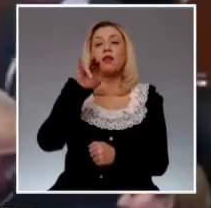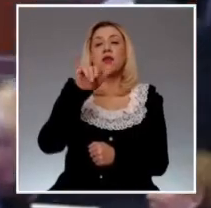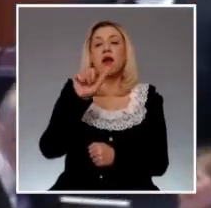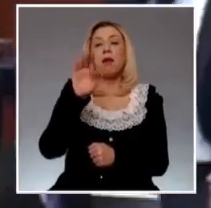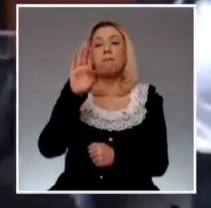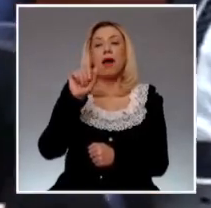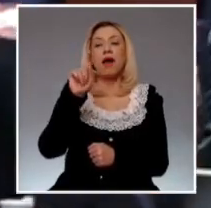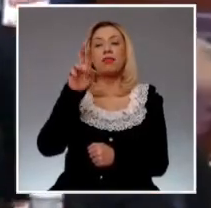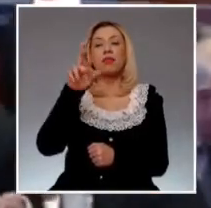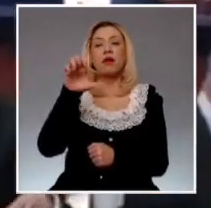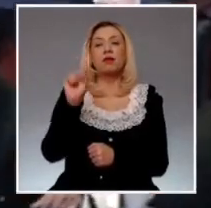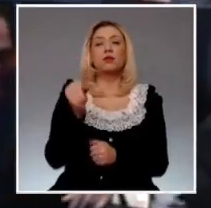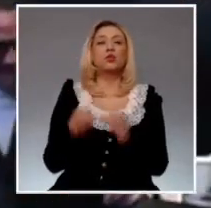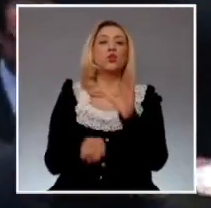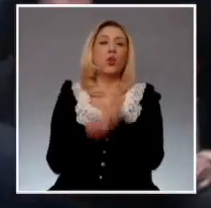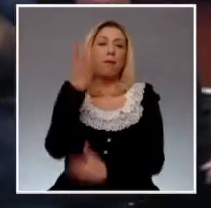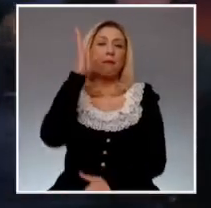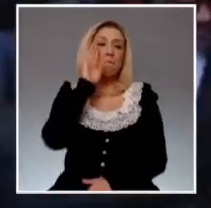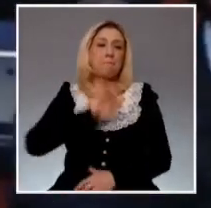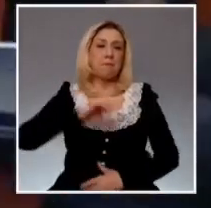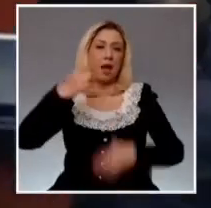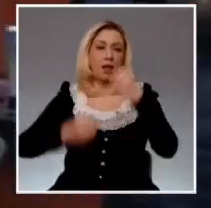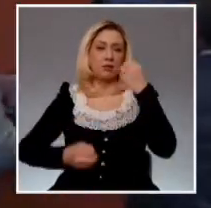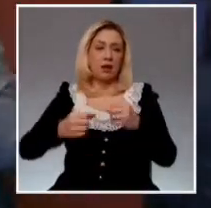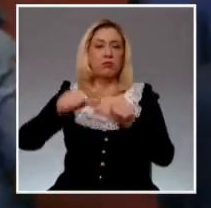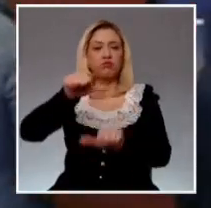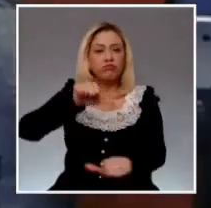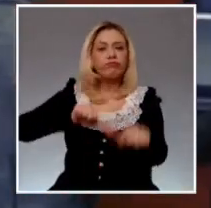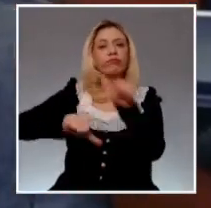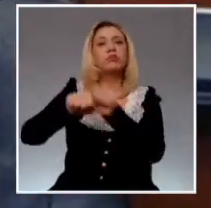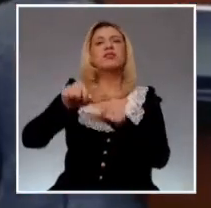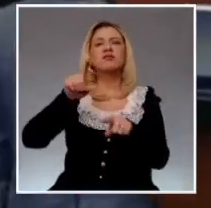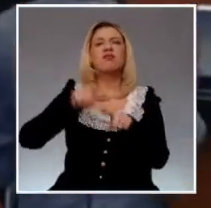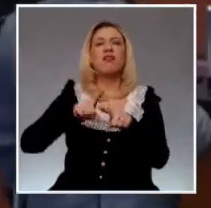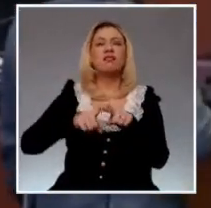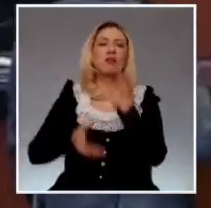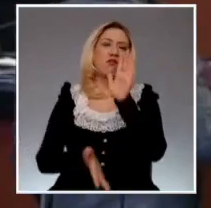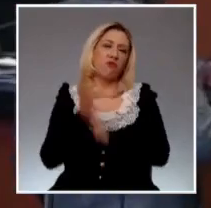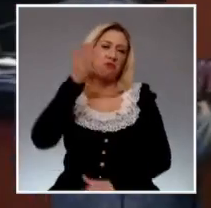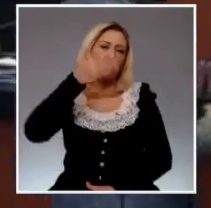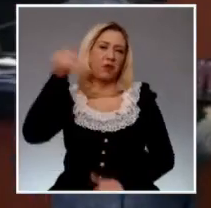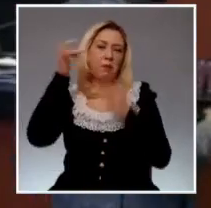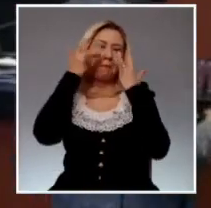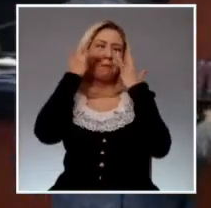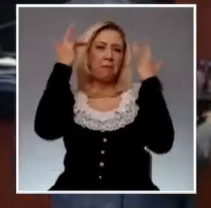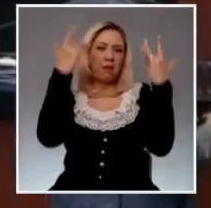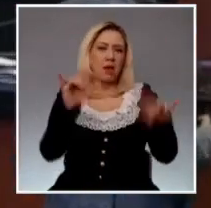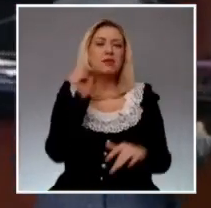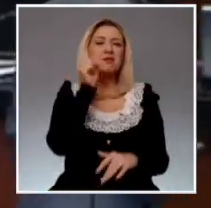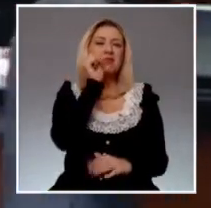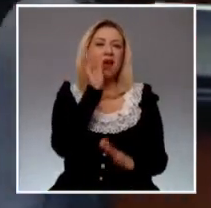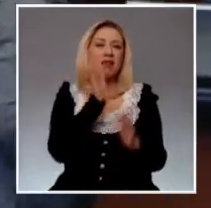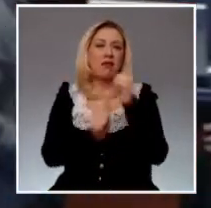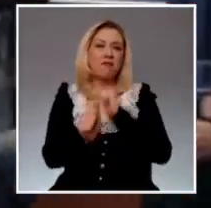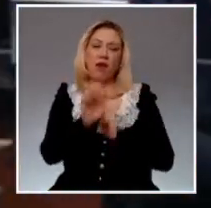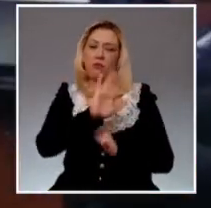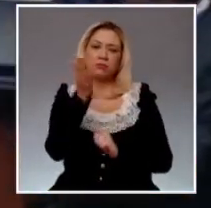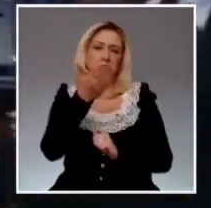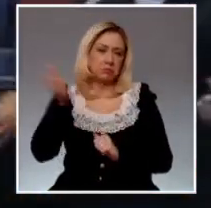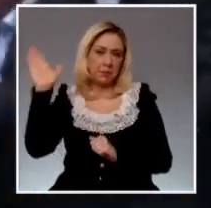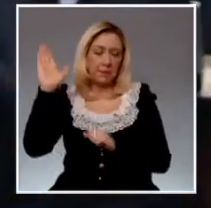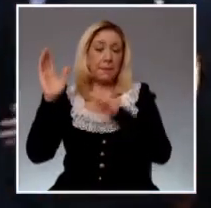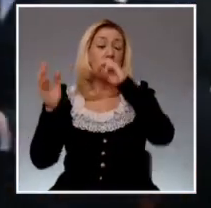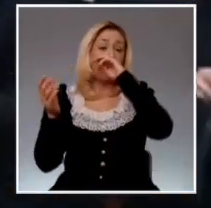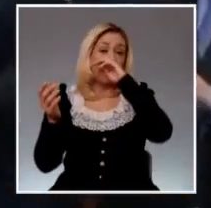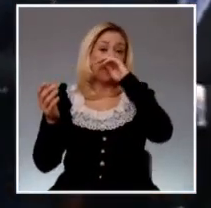Suprema Corte, quien ocupará el lugar que dejó vacante Arturo Saldívar al presentar su renuncia al máximo tribunal. Por primera ocasión, el jefe